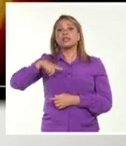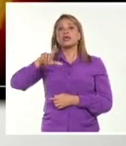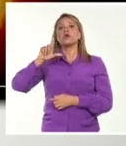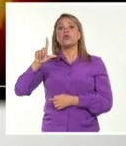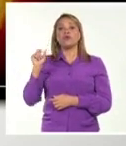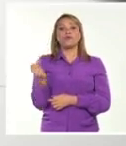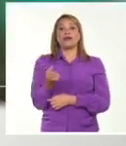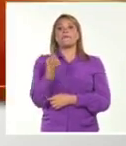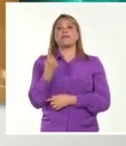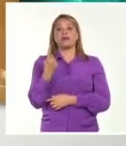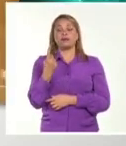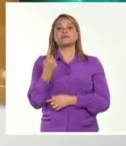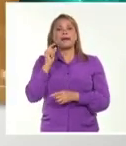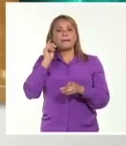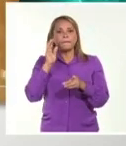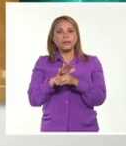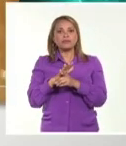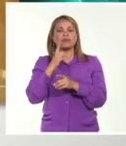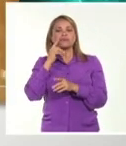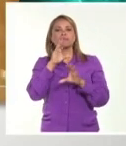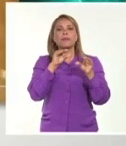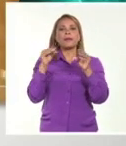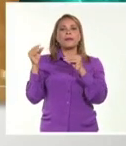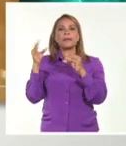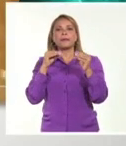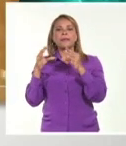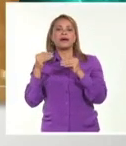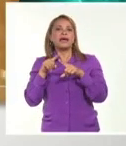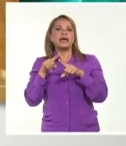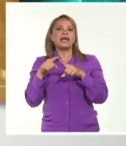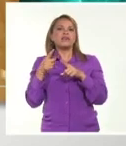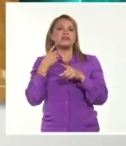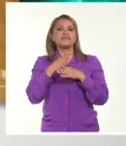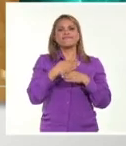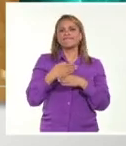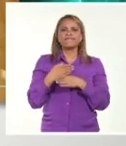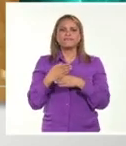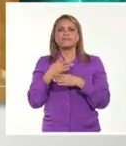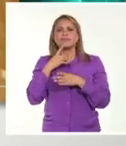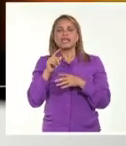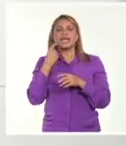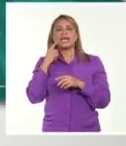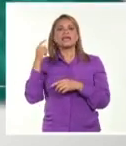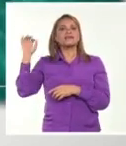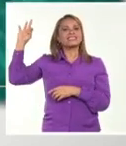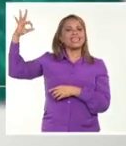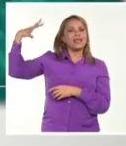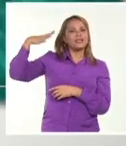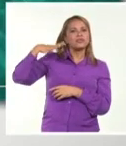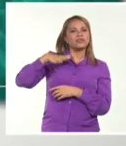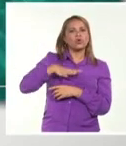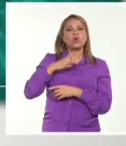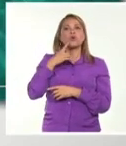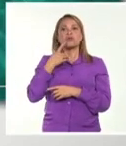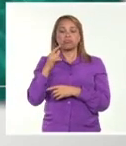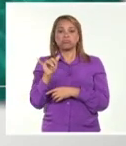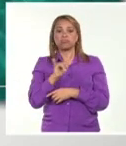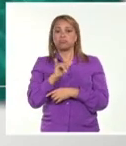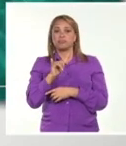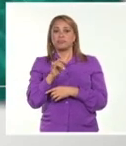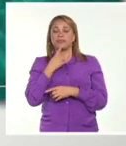cuando comenzaron a ocurrir fulguraciones. Esto se traduce en la emisión de radiaciones electromagnéticas y